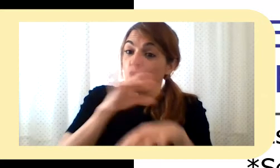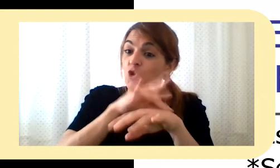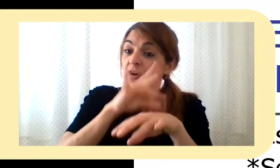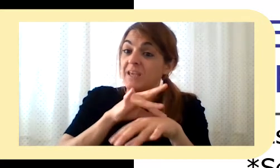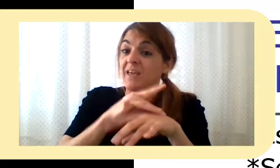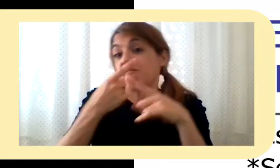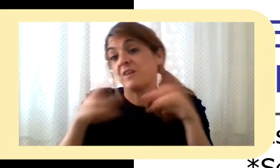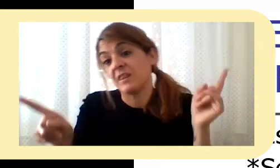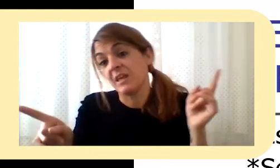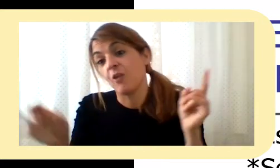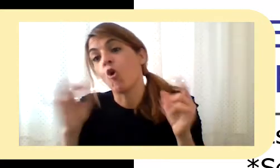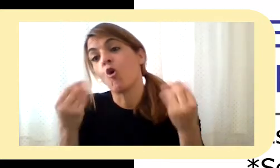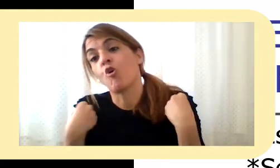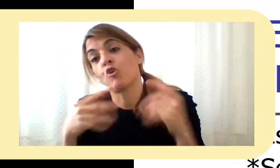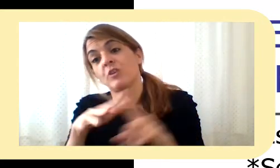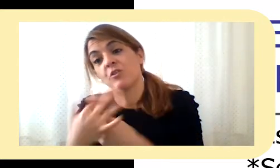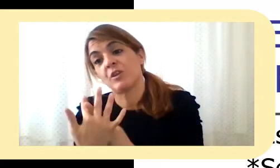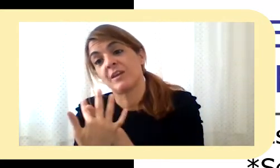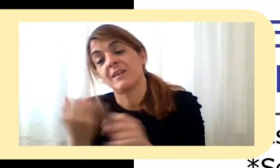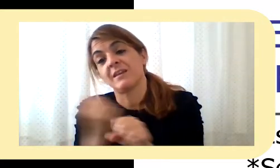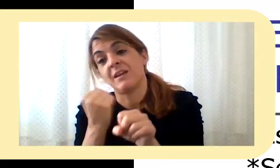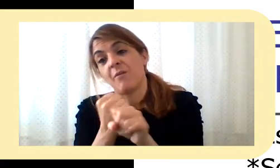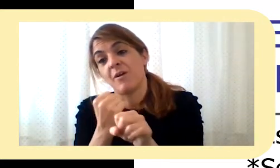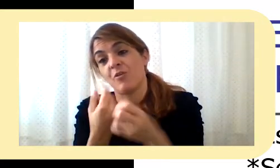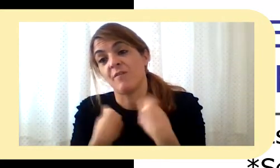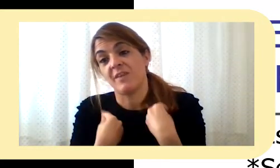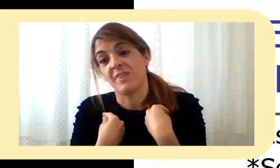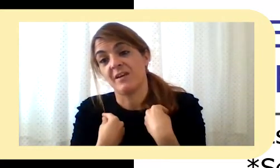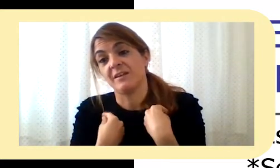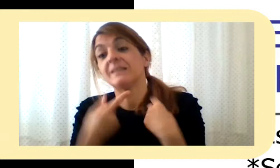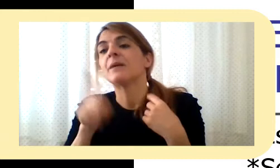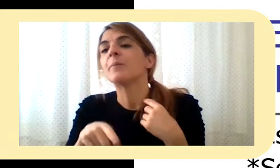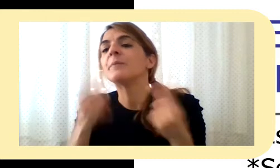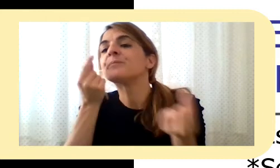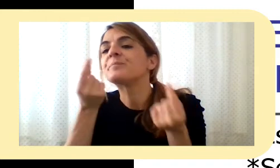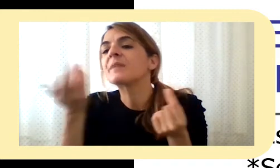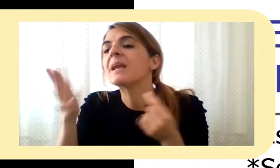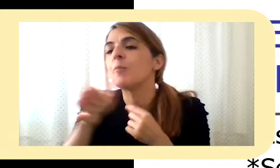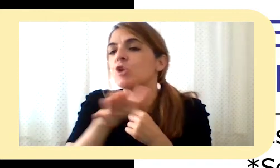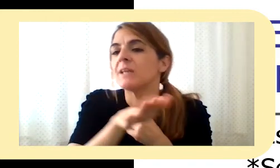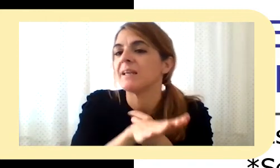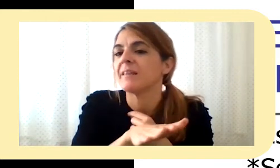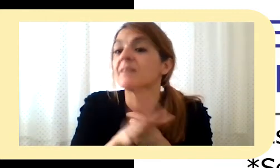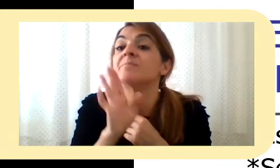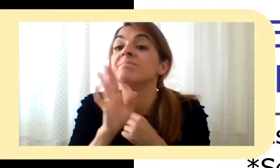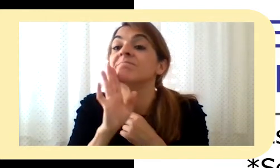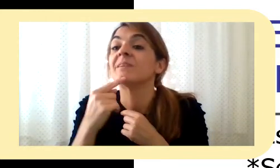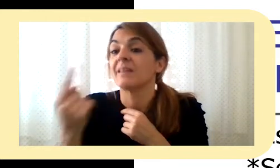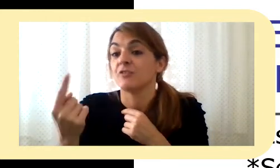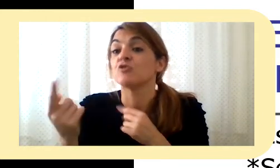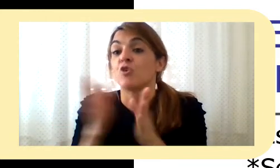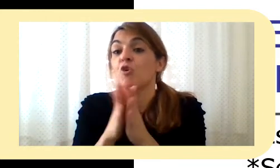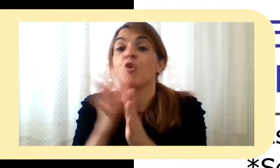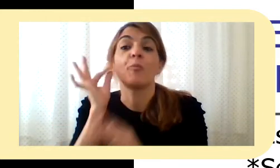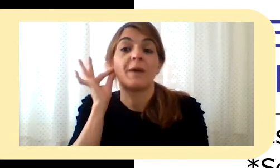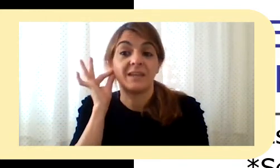trabajo, y luego si hay diferencias en la mortalidad, como muy bien ha explicado la doctora Teresa Ruiz Cantero, de lo que está pasando